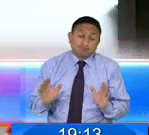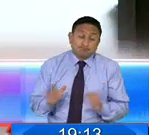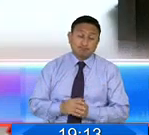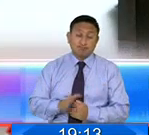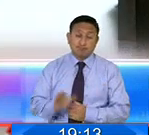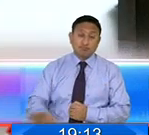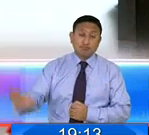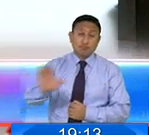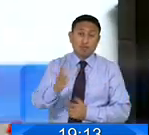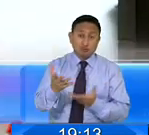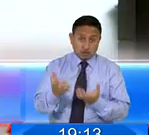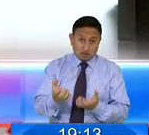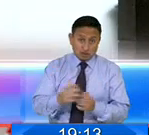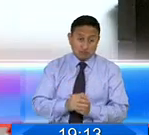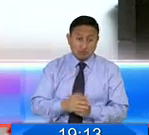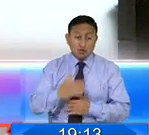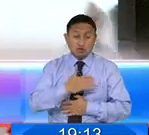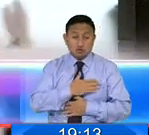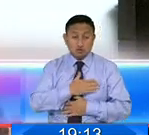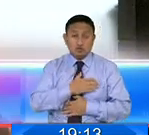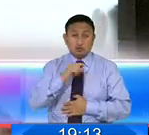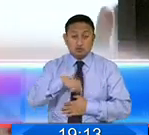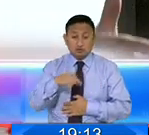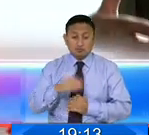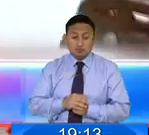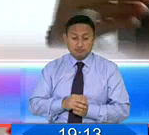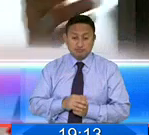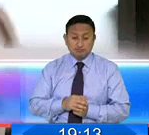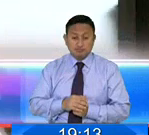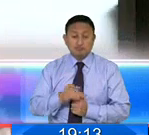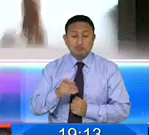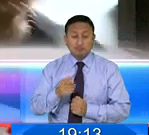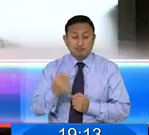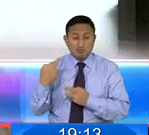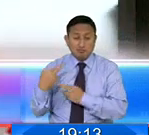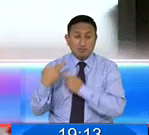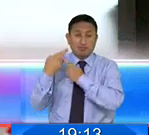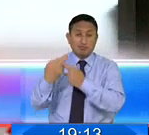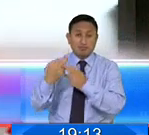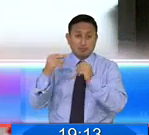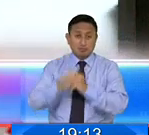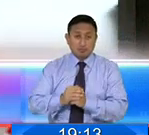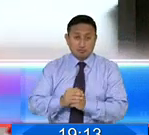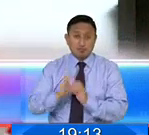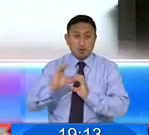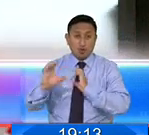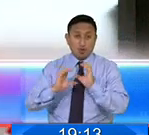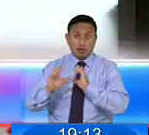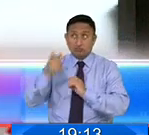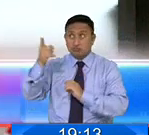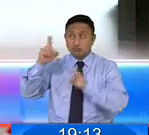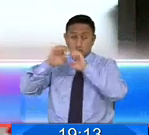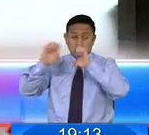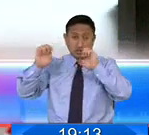ellos quieren que nosotros deleguemos la capacidad de hablar con las casas farmacéuticas, el